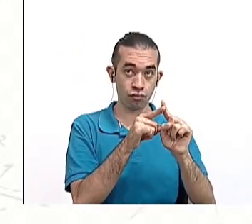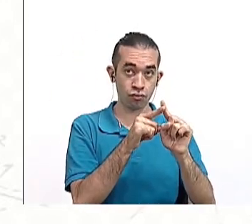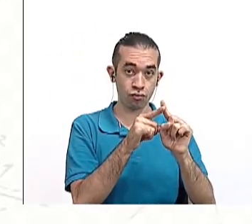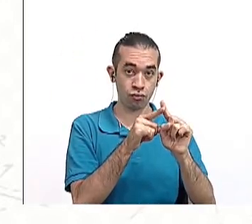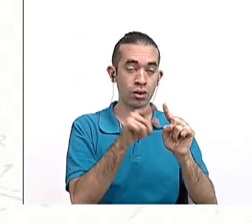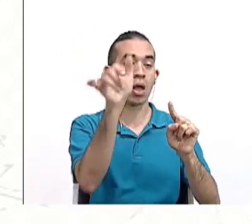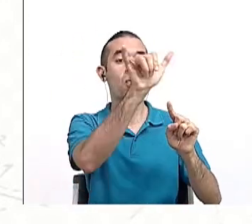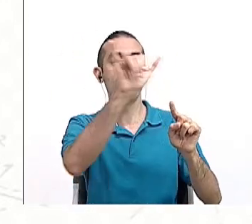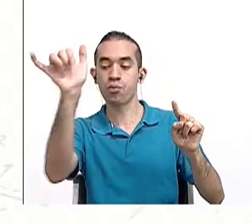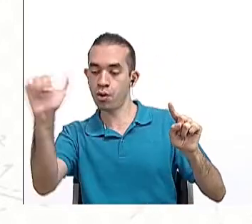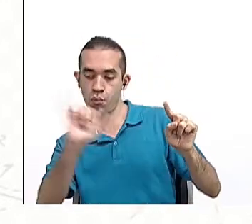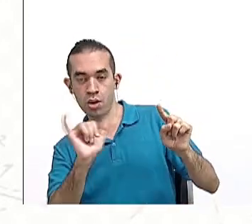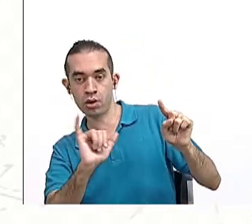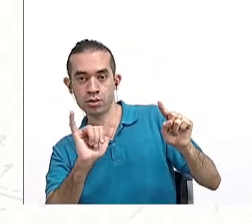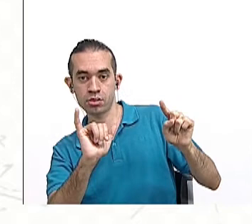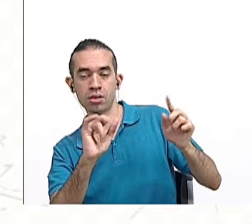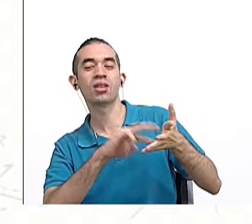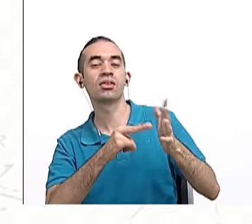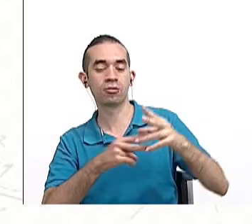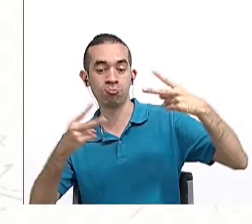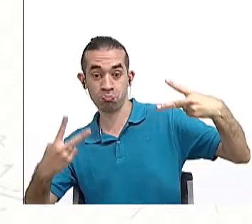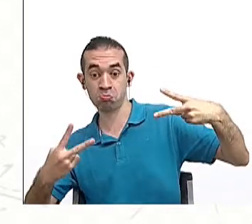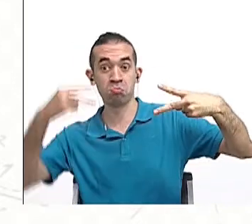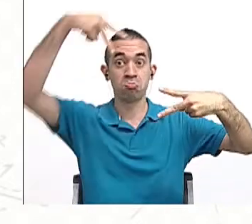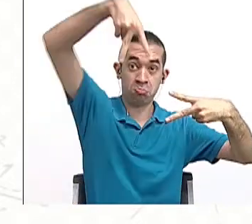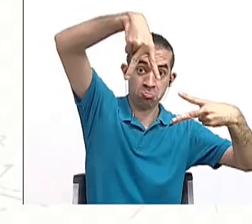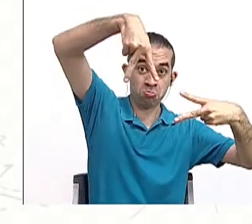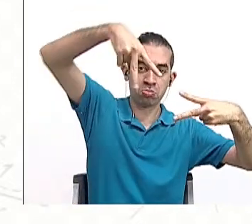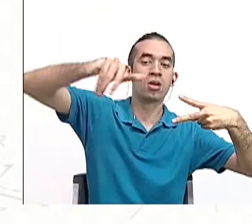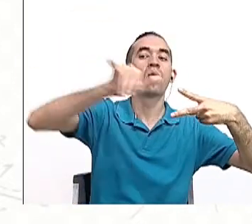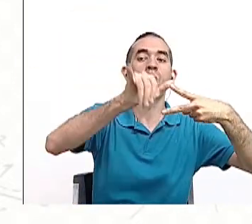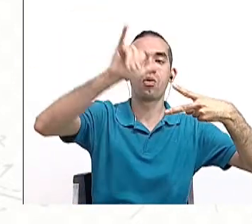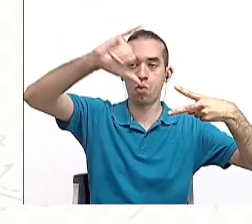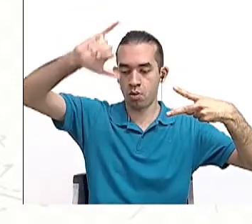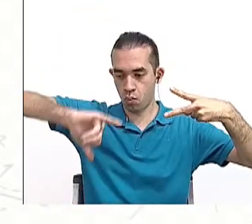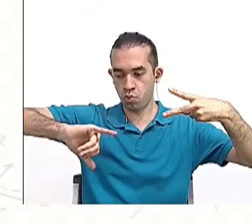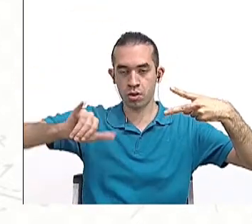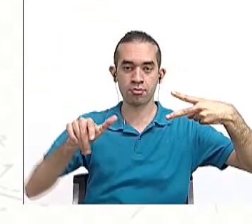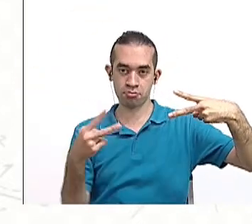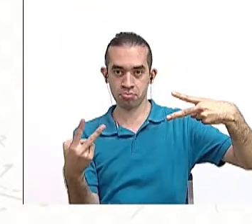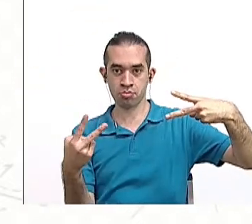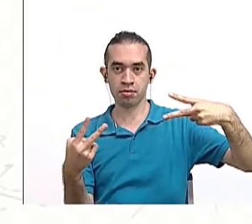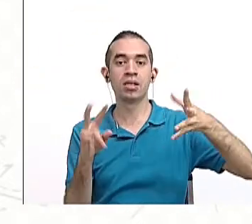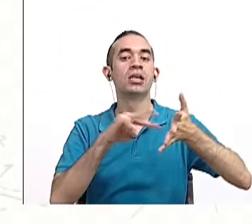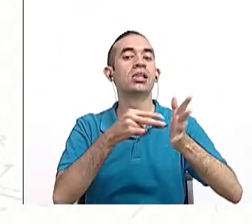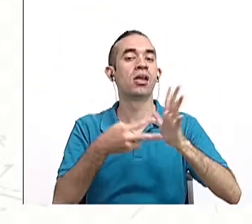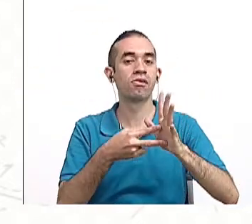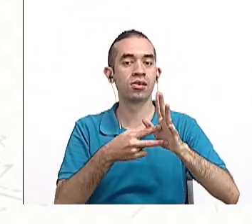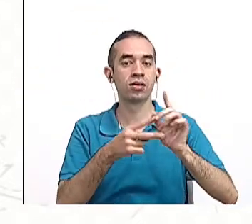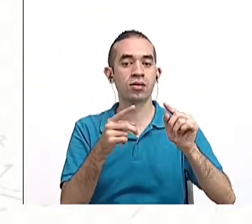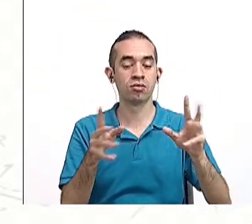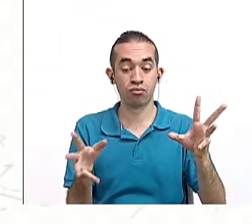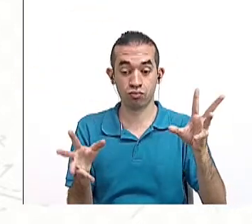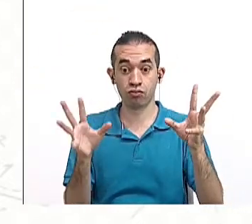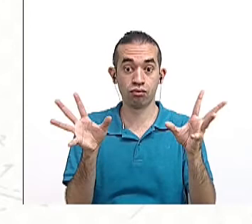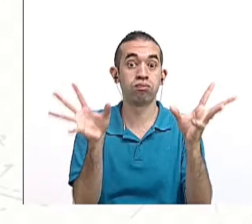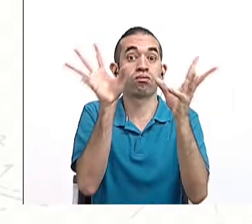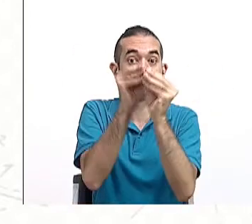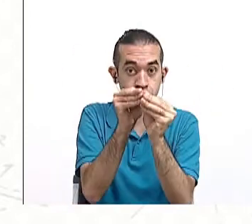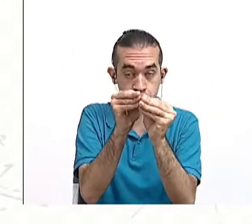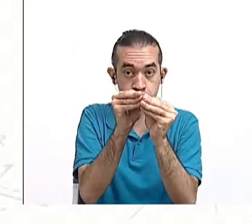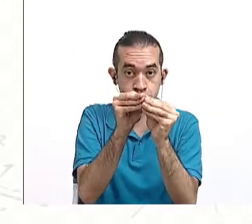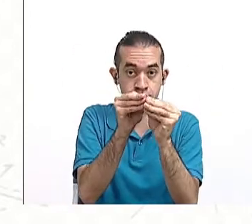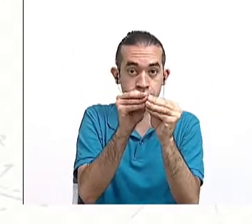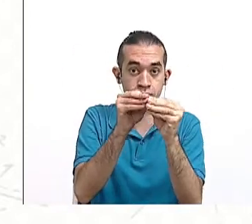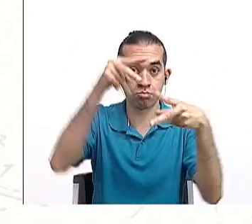congruentes sus ángulos también esto quiere decir que si la suma de los ángulos me da